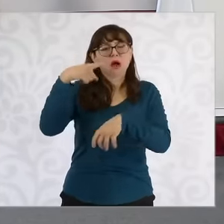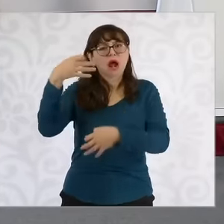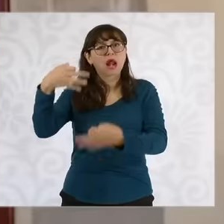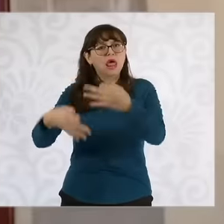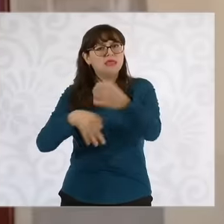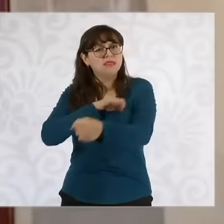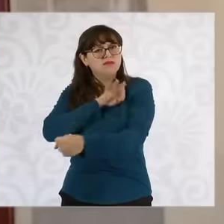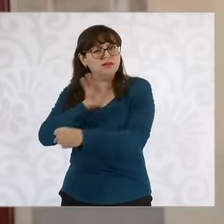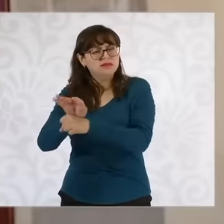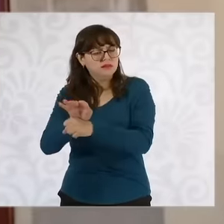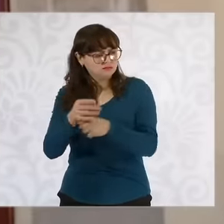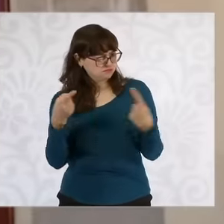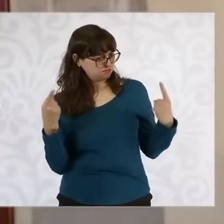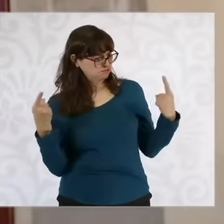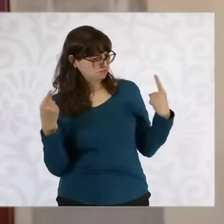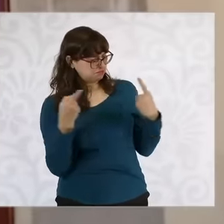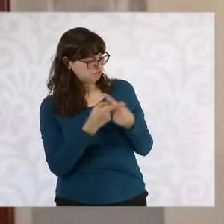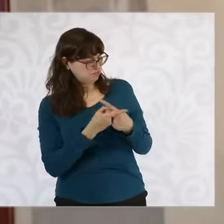Más abajo.